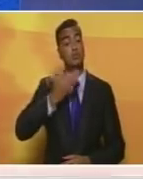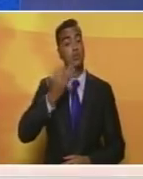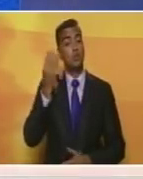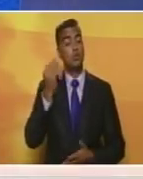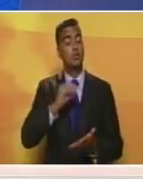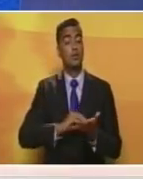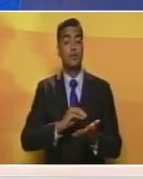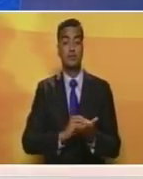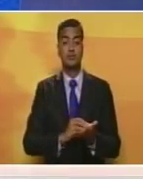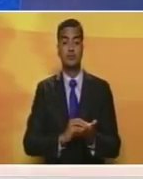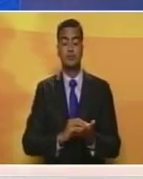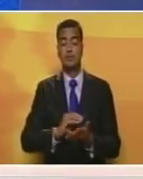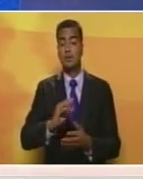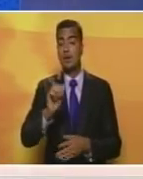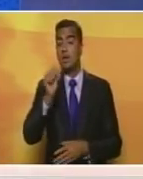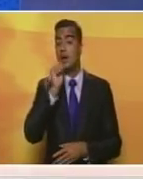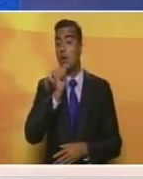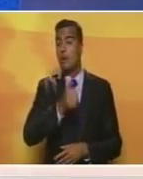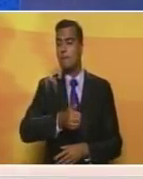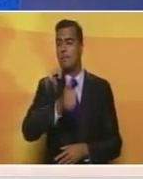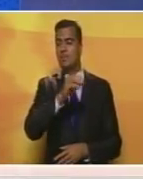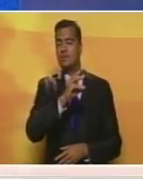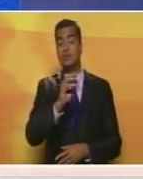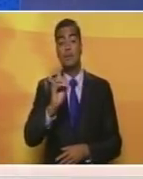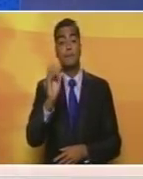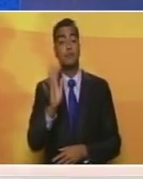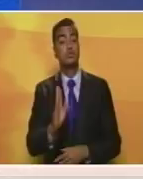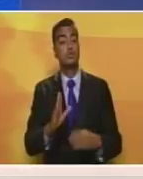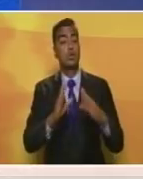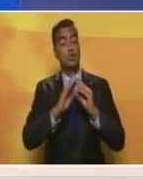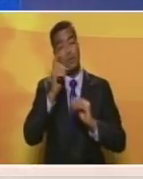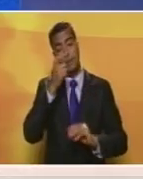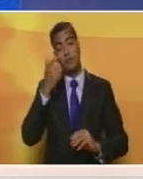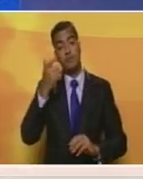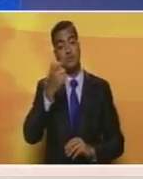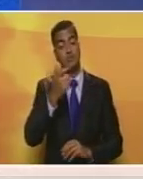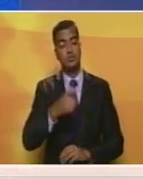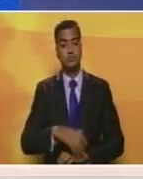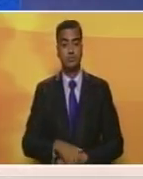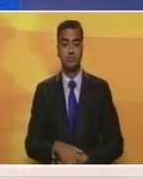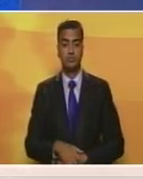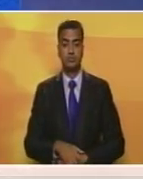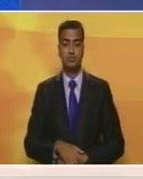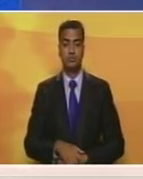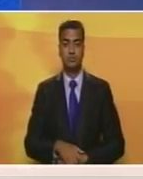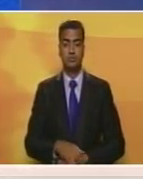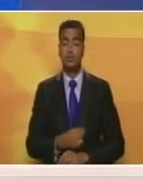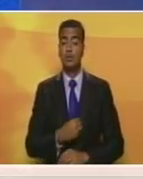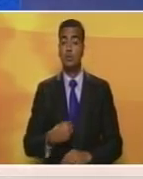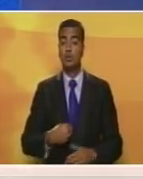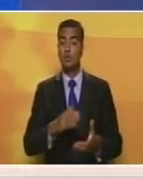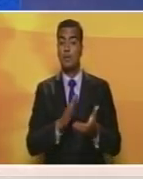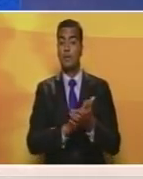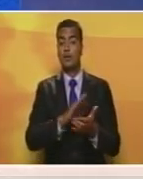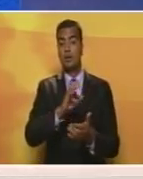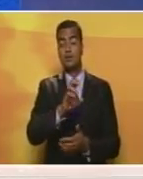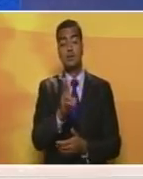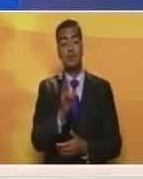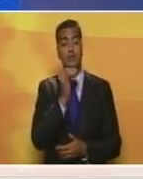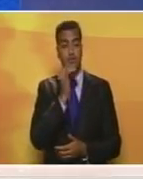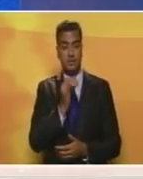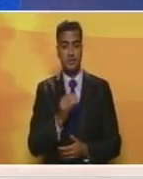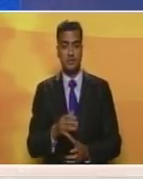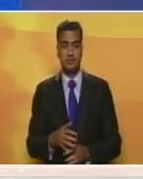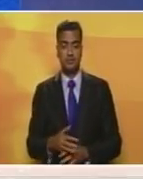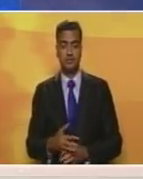en reactivar la producción. En Carabobo, Randolfo Blanco, Noticiero Venevisión. La alcaldesa del municipio, Leonardo Infante, del